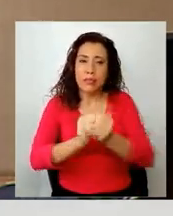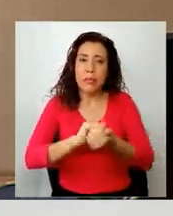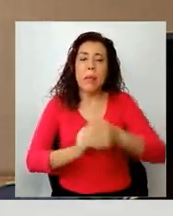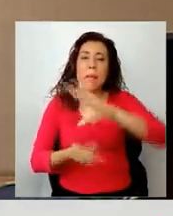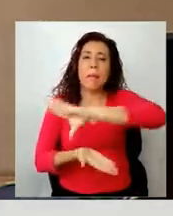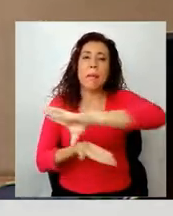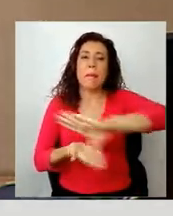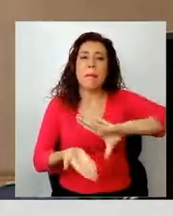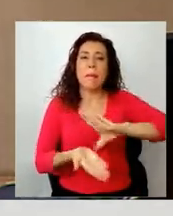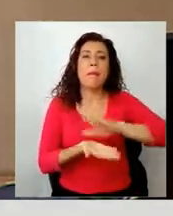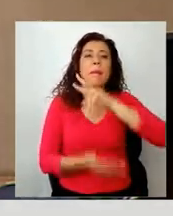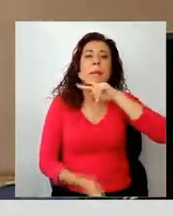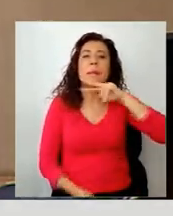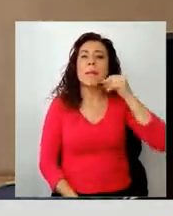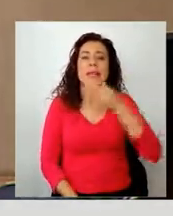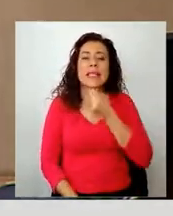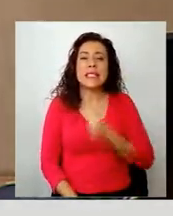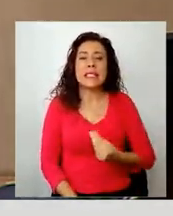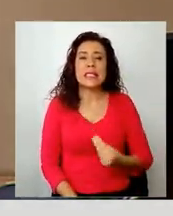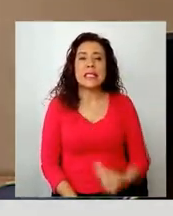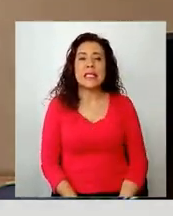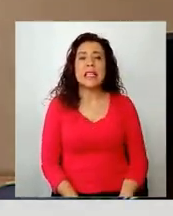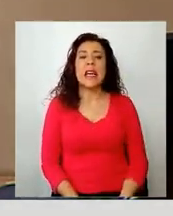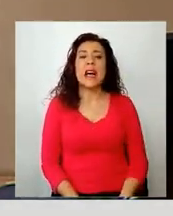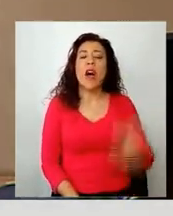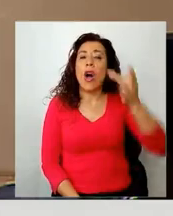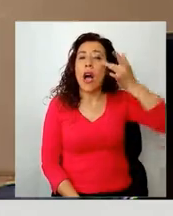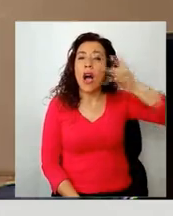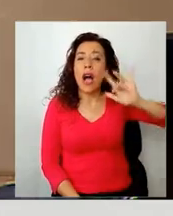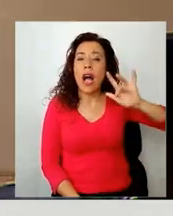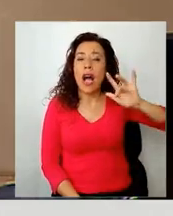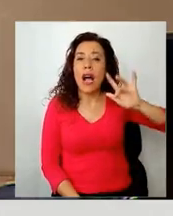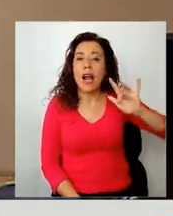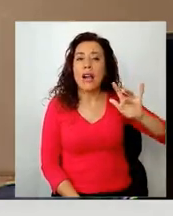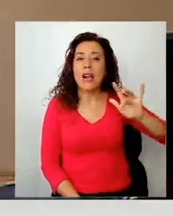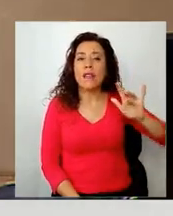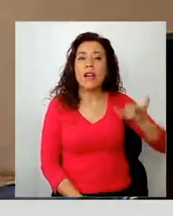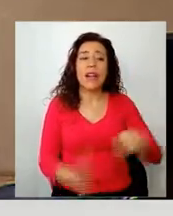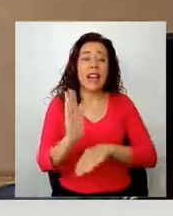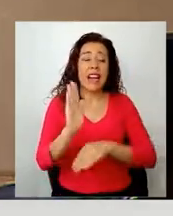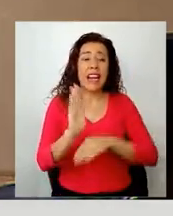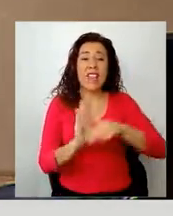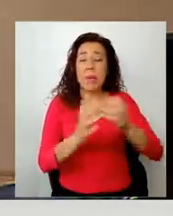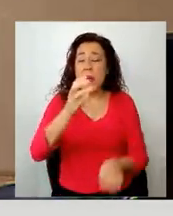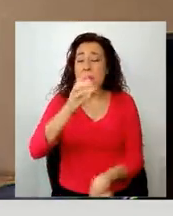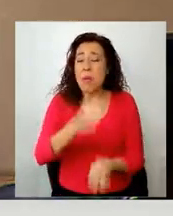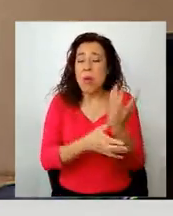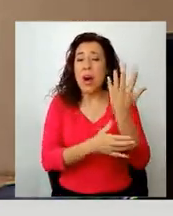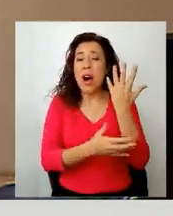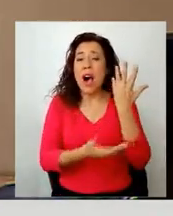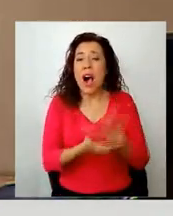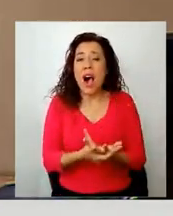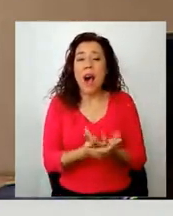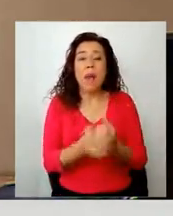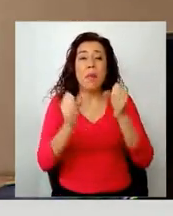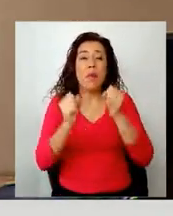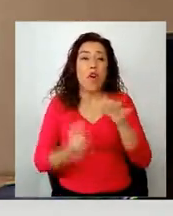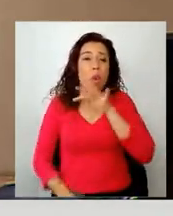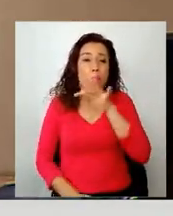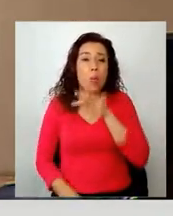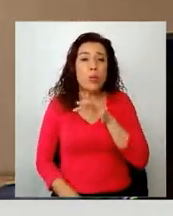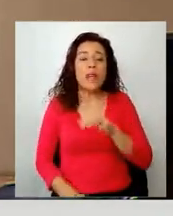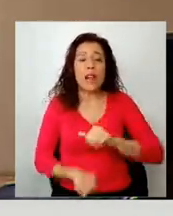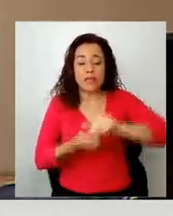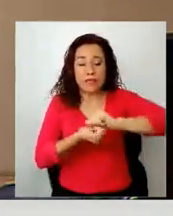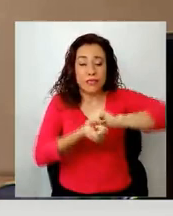Israel o por ejemplo en California los niveles de modernización que existe respecto de la utilización o la reutilización de